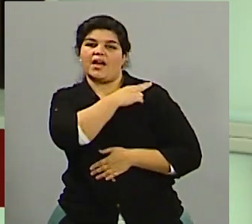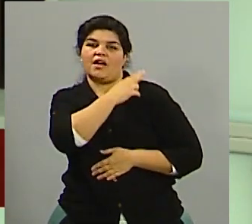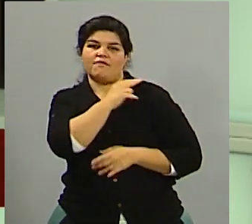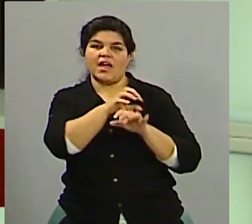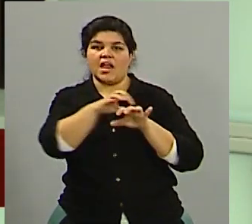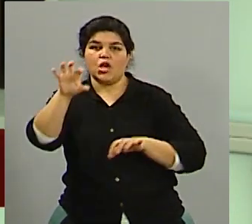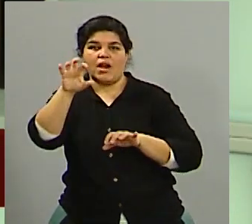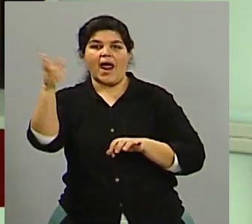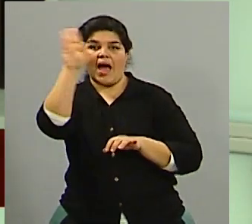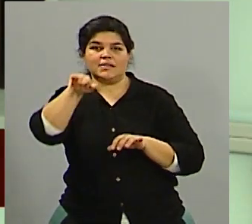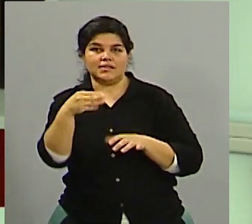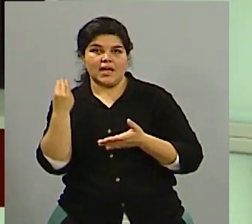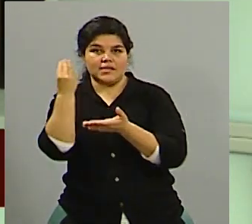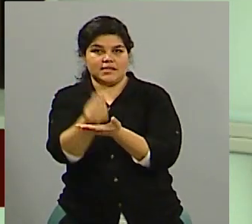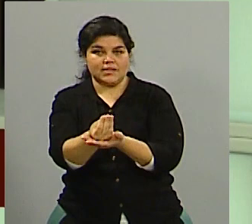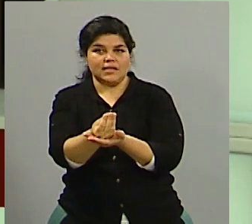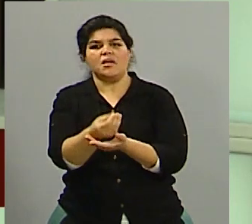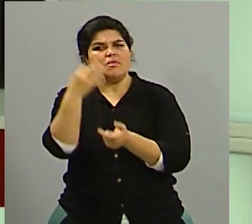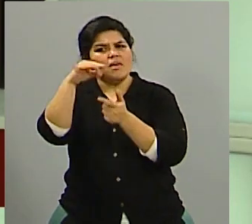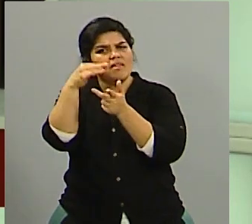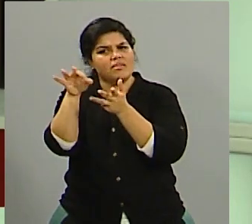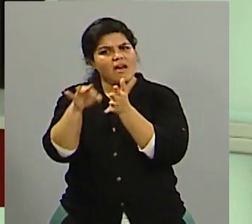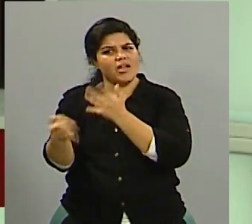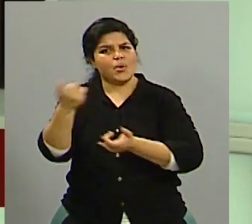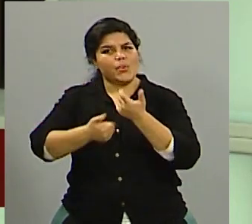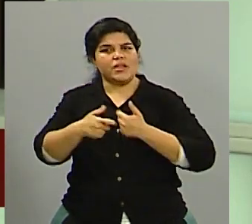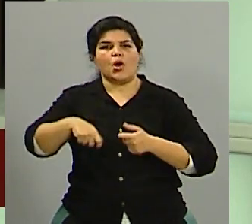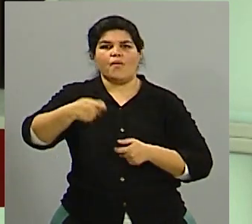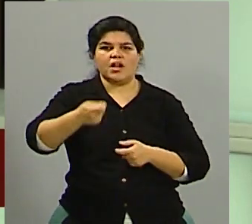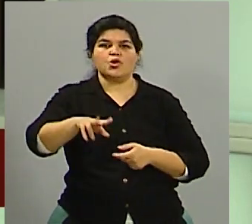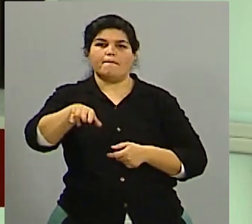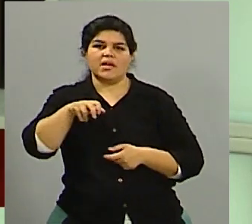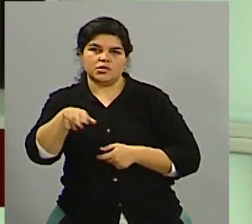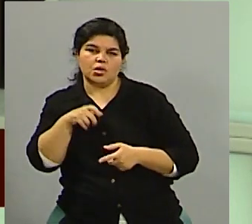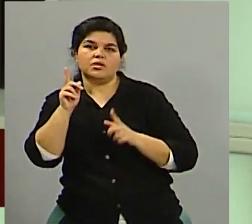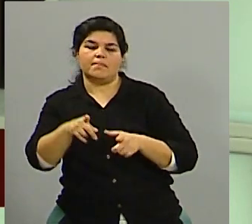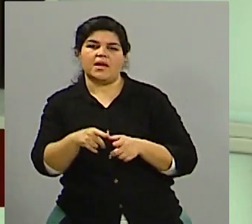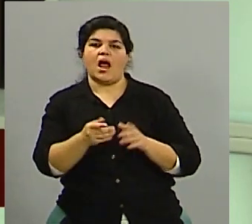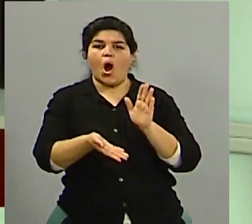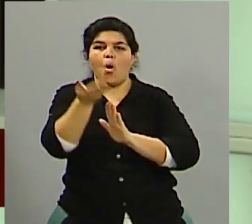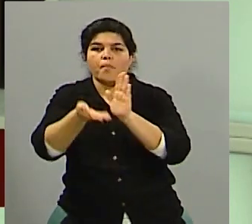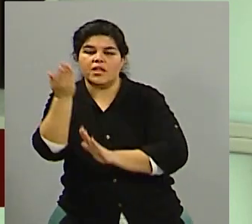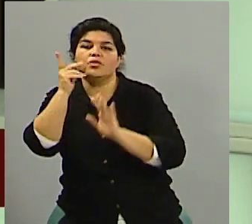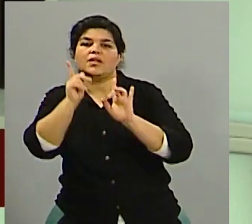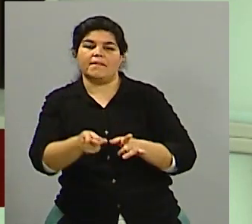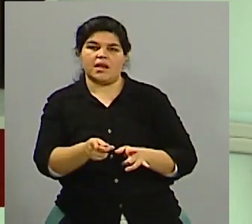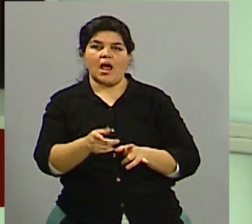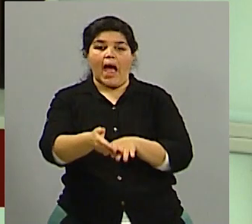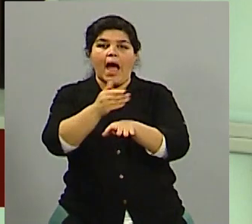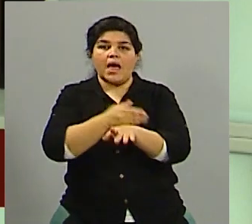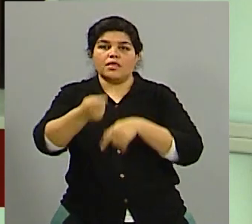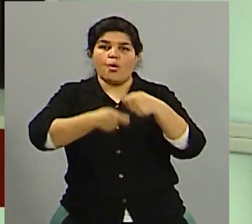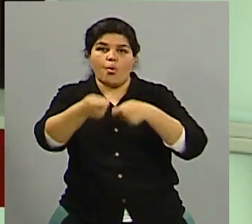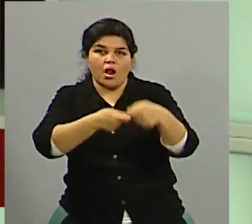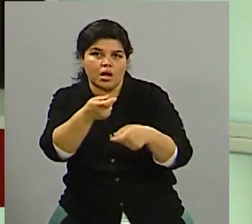Cuyo de ANSES, dándonos detalles de estos temas que son muy importantes: jubilaciones, pensiones, los aumentos, las moratorias. Y recuerden que si tienen dudas